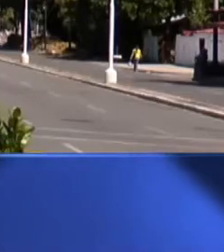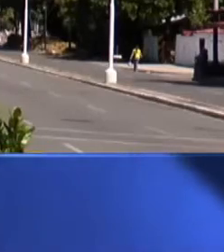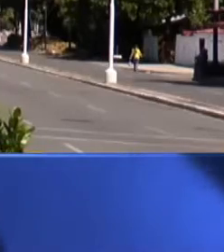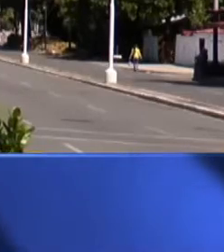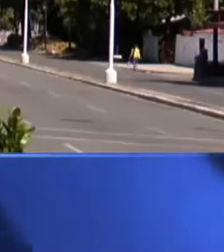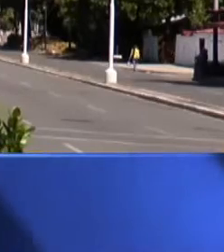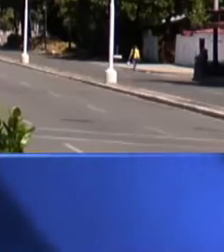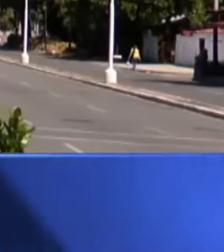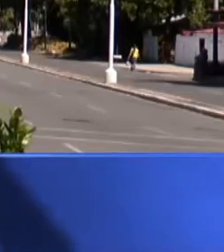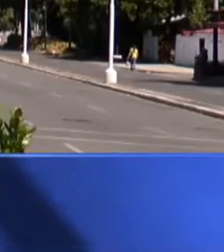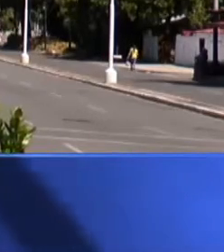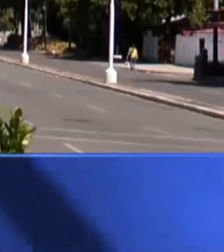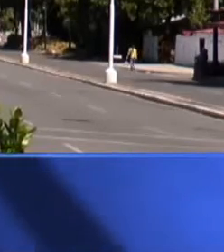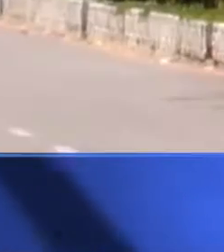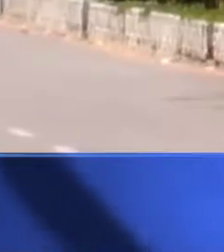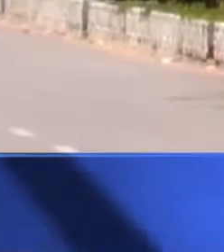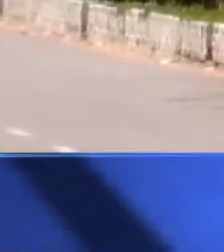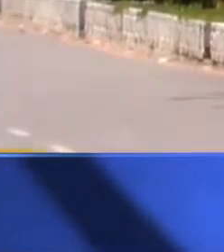regresamos